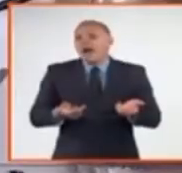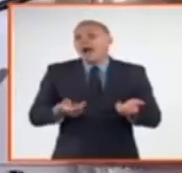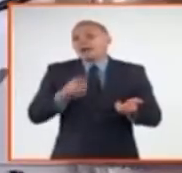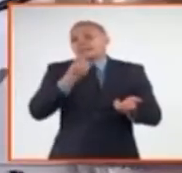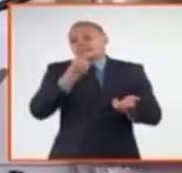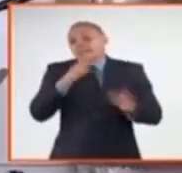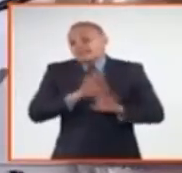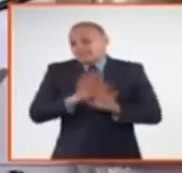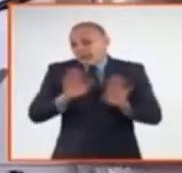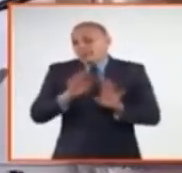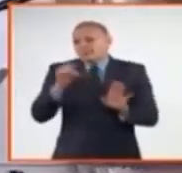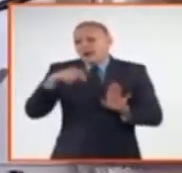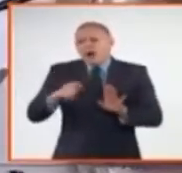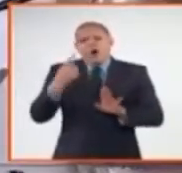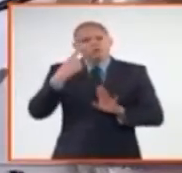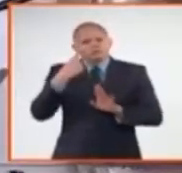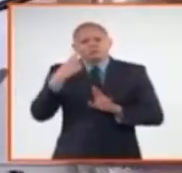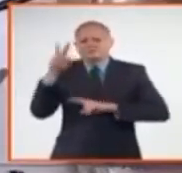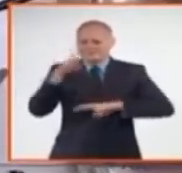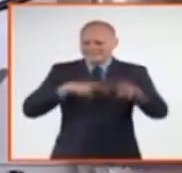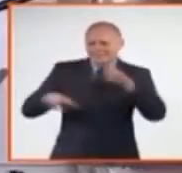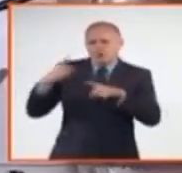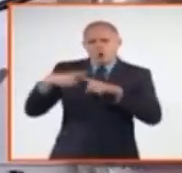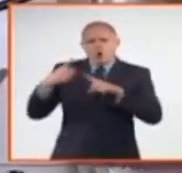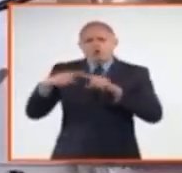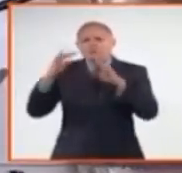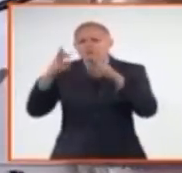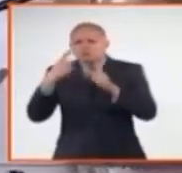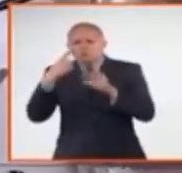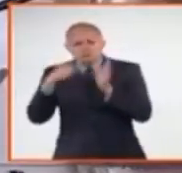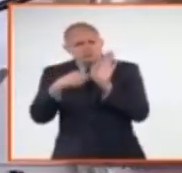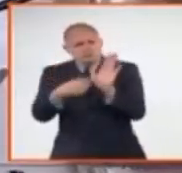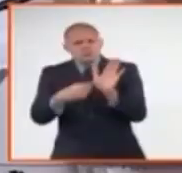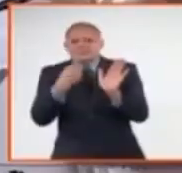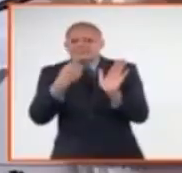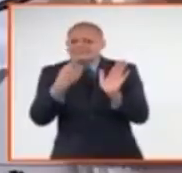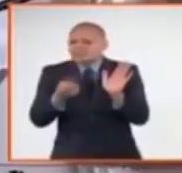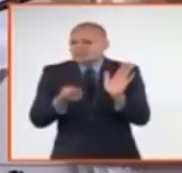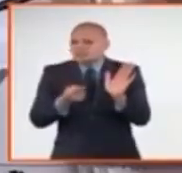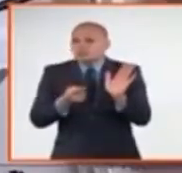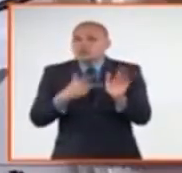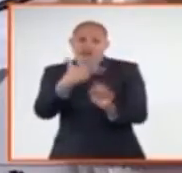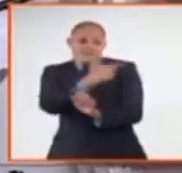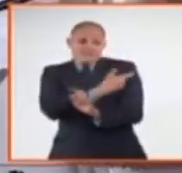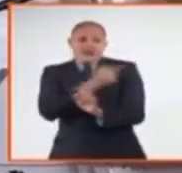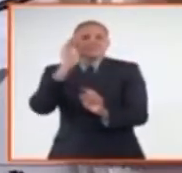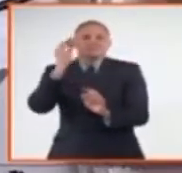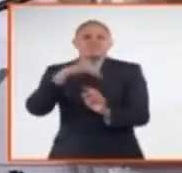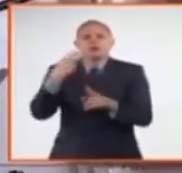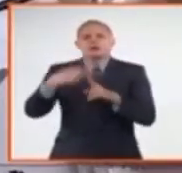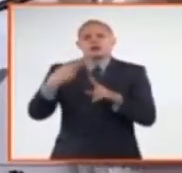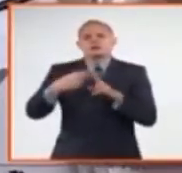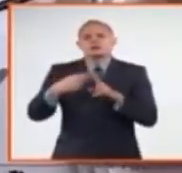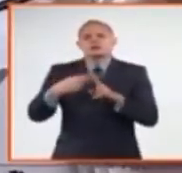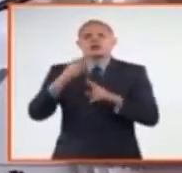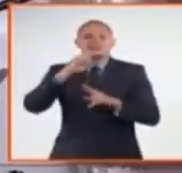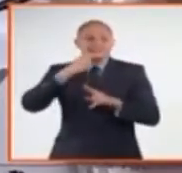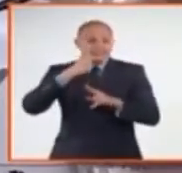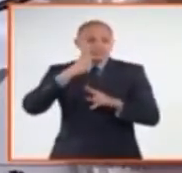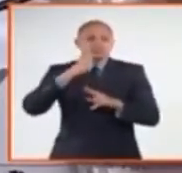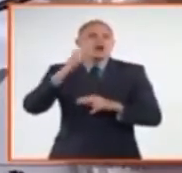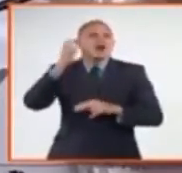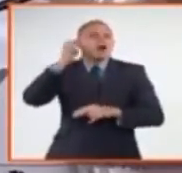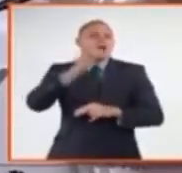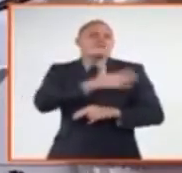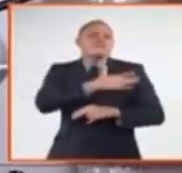revistas ya internacionales de por ejemplo las buenas fases de una de las más difundidas la vacuna de astrazéneca ya ellos